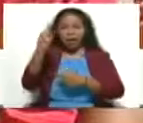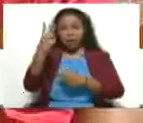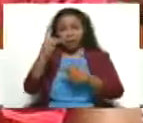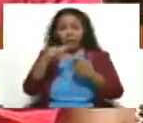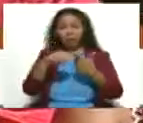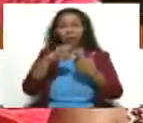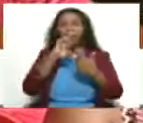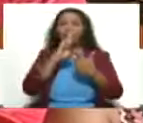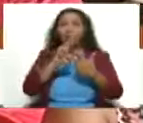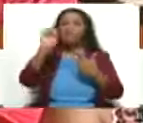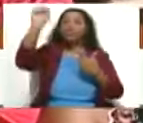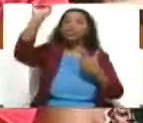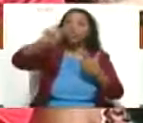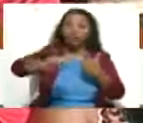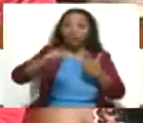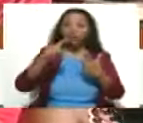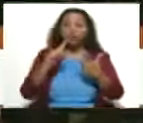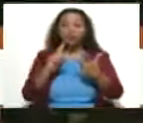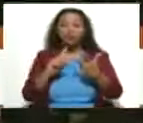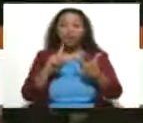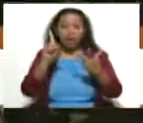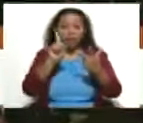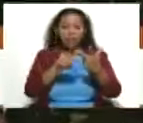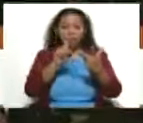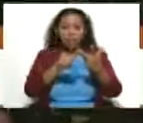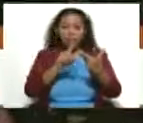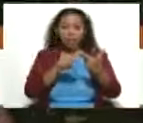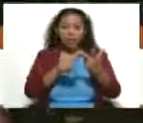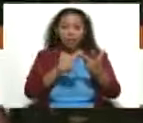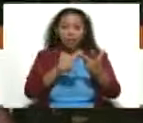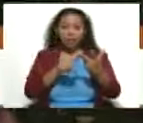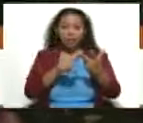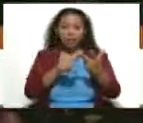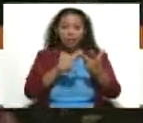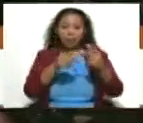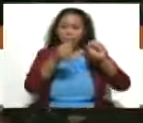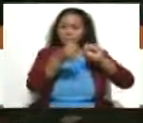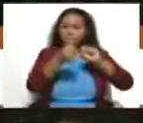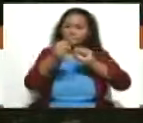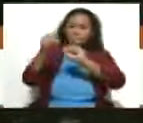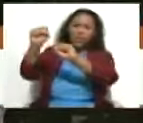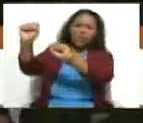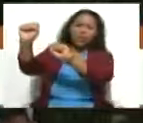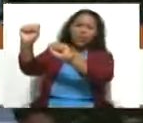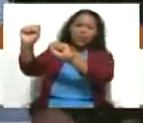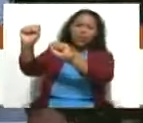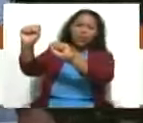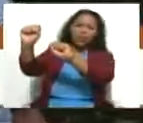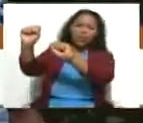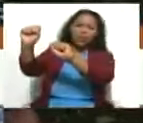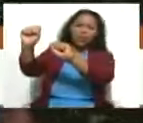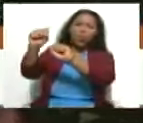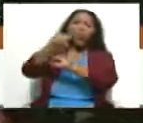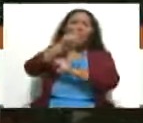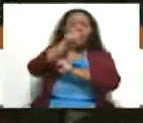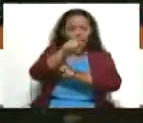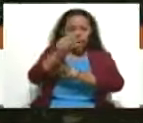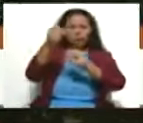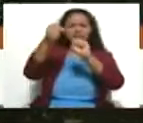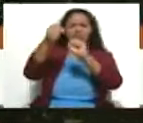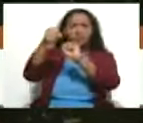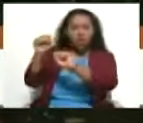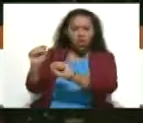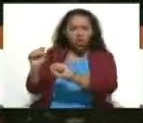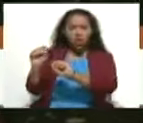¿respondemos? Sí. Tercera pregunta, el rechazo. ¿Rechaza usted